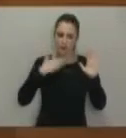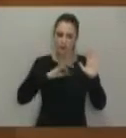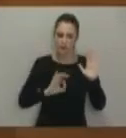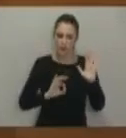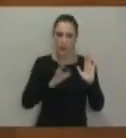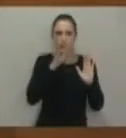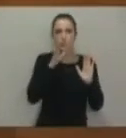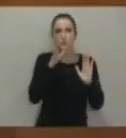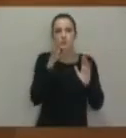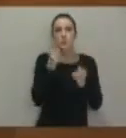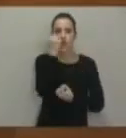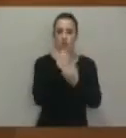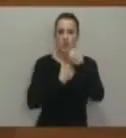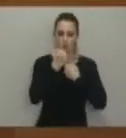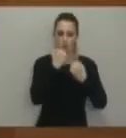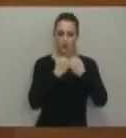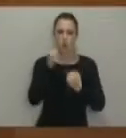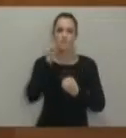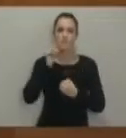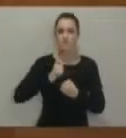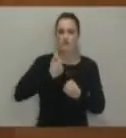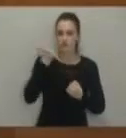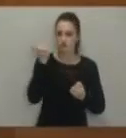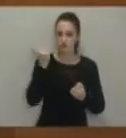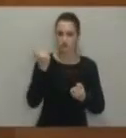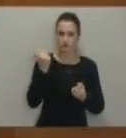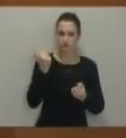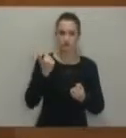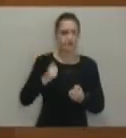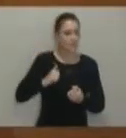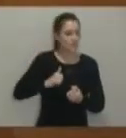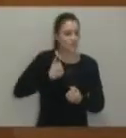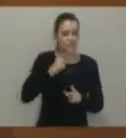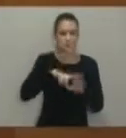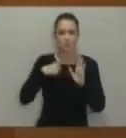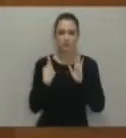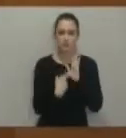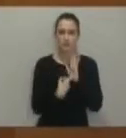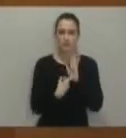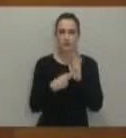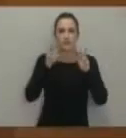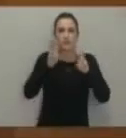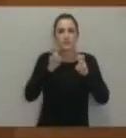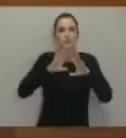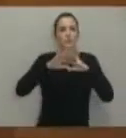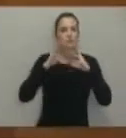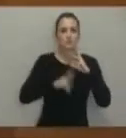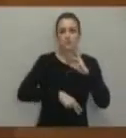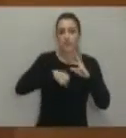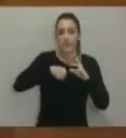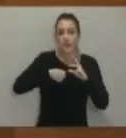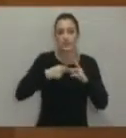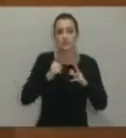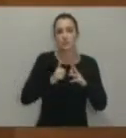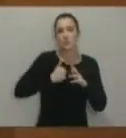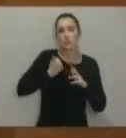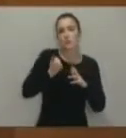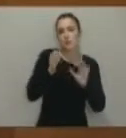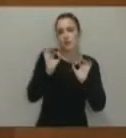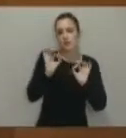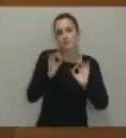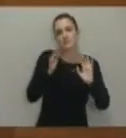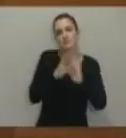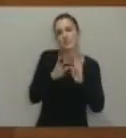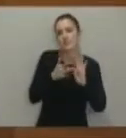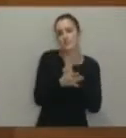económico, falso. Es un argumento absolutamente falso. En términos globales, la opción que se ha tomado encarecerá